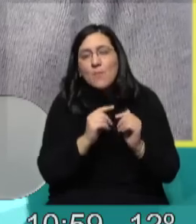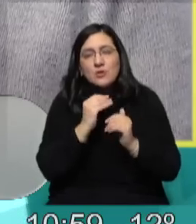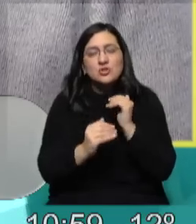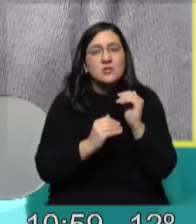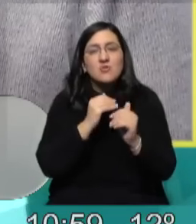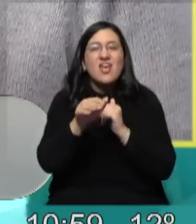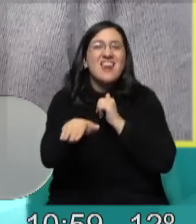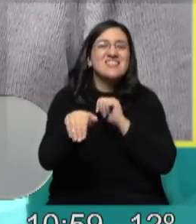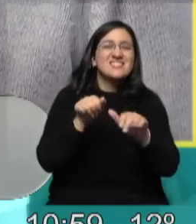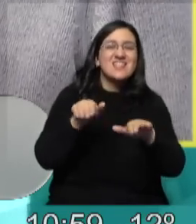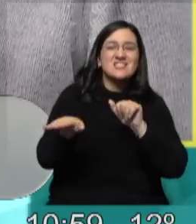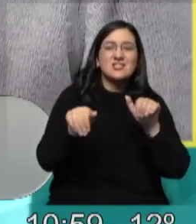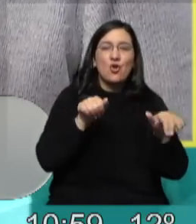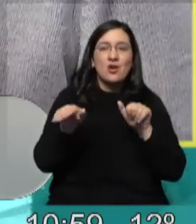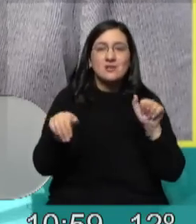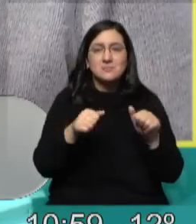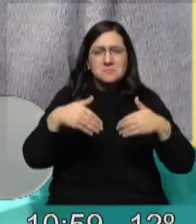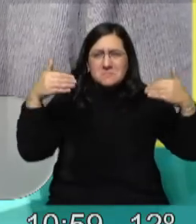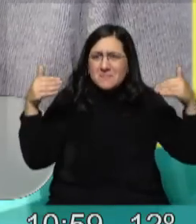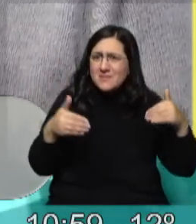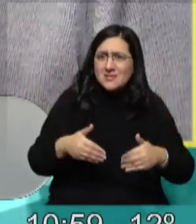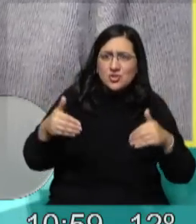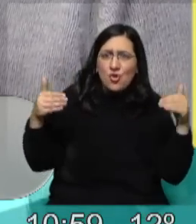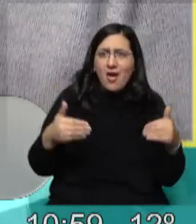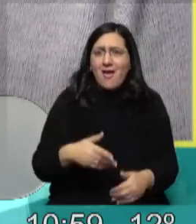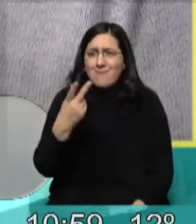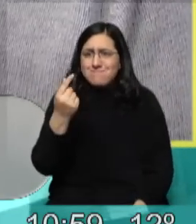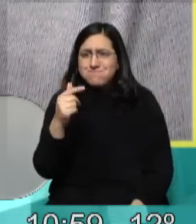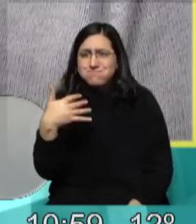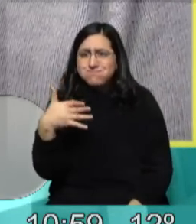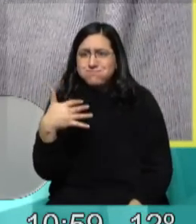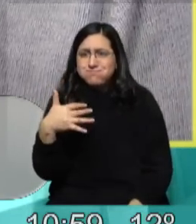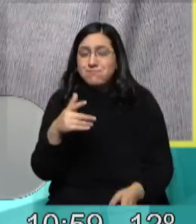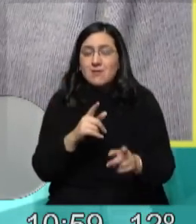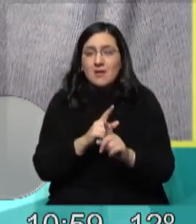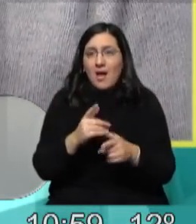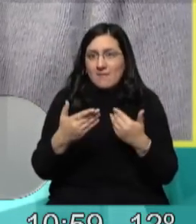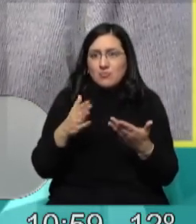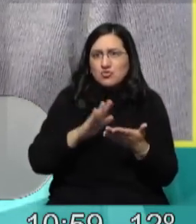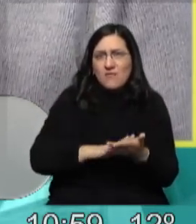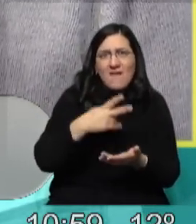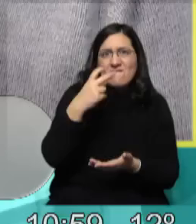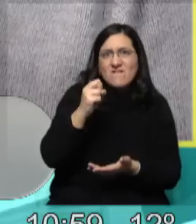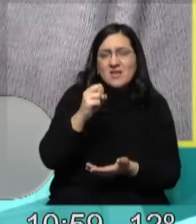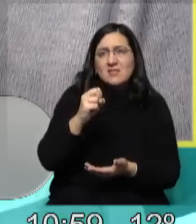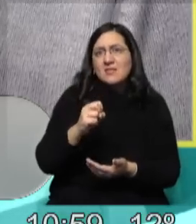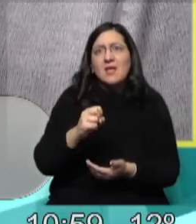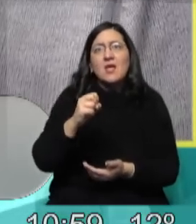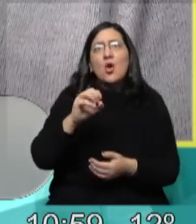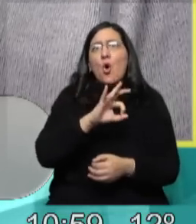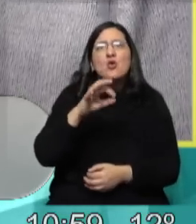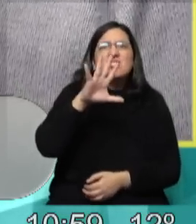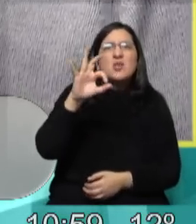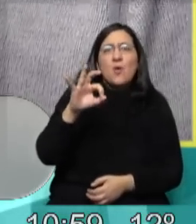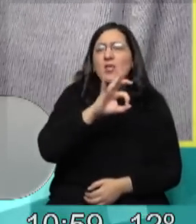en licitaciones, y te hablo de licitaciones millonarias del Estado, ¿no? No estamos hablando de, estamos hablando de 20, 30, 50 y hasta 100 millones de